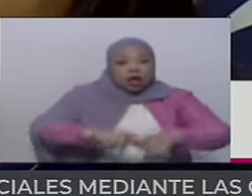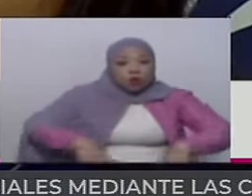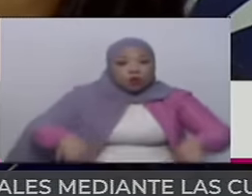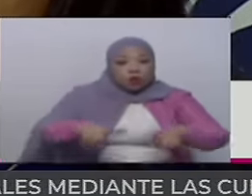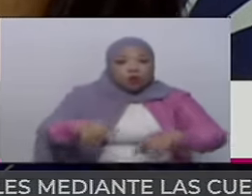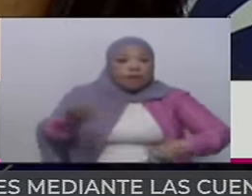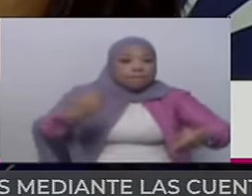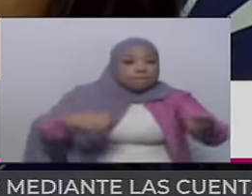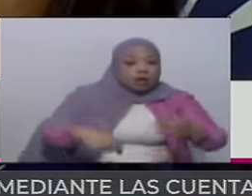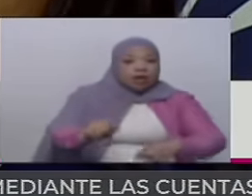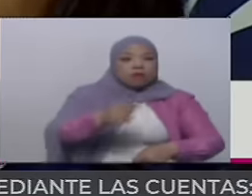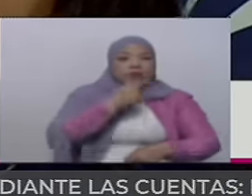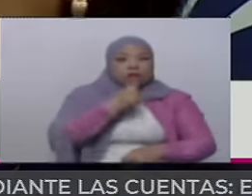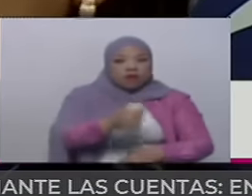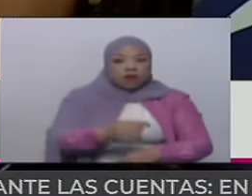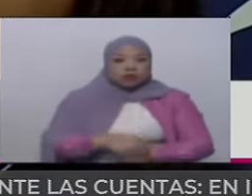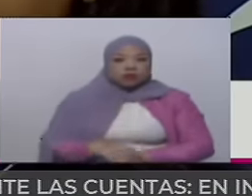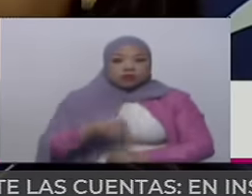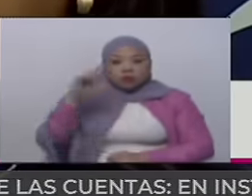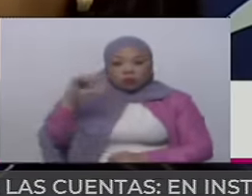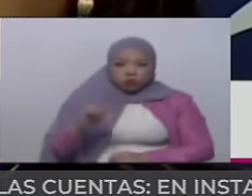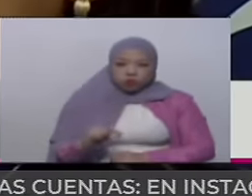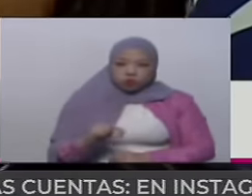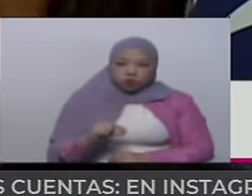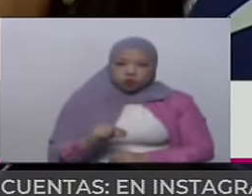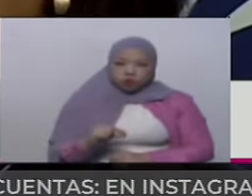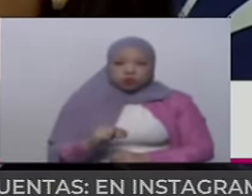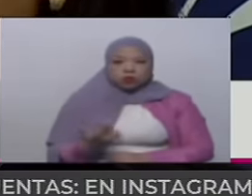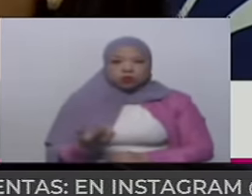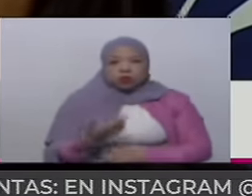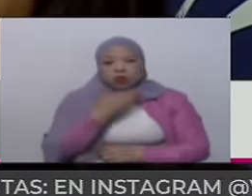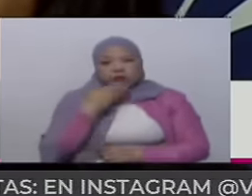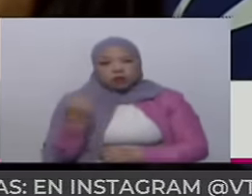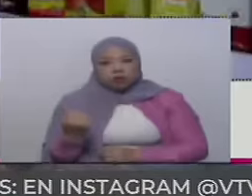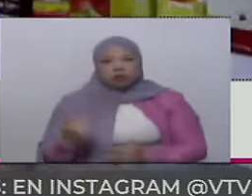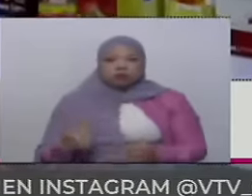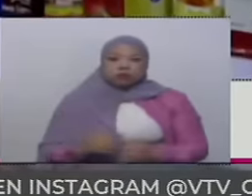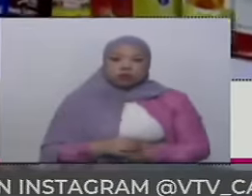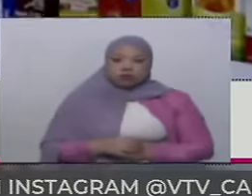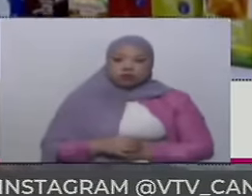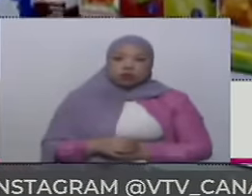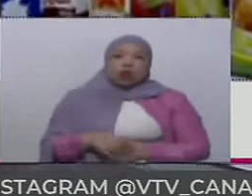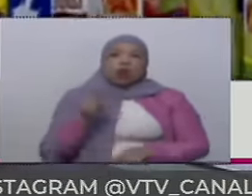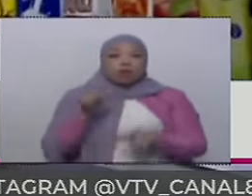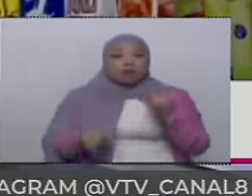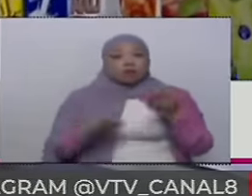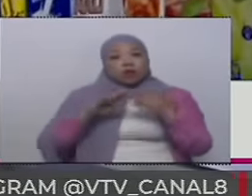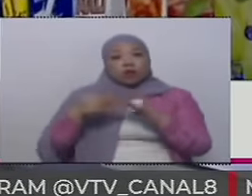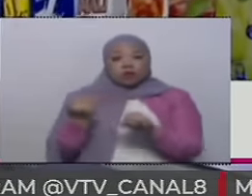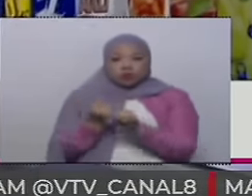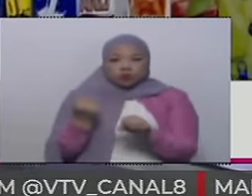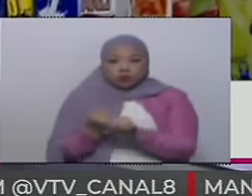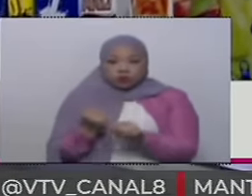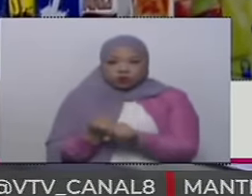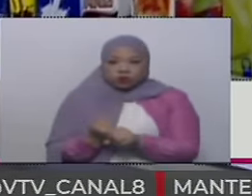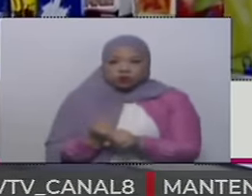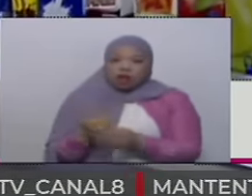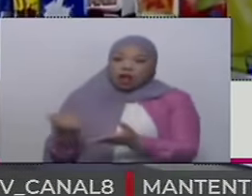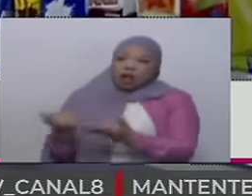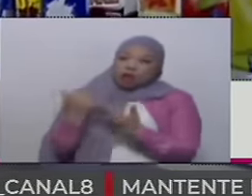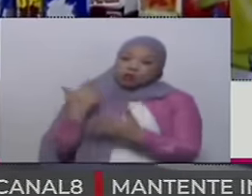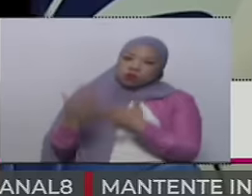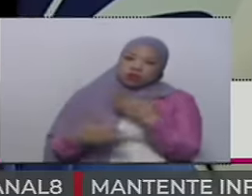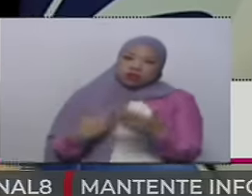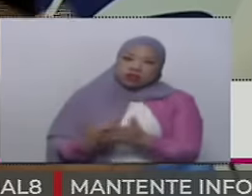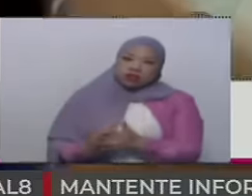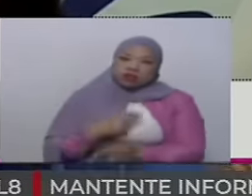sí, demasiado. Y más barata. Y más barata. O sea, que tú puedes establecer un mejor precio, ajá, para tus vecinos. Exacto. Y uno los ayuda. Tanto ellos